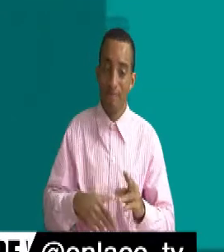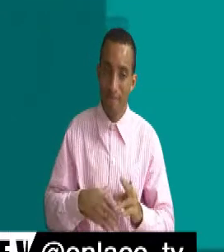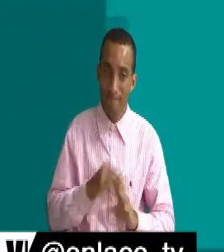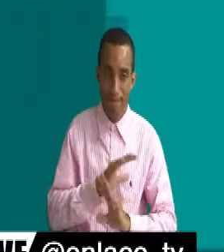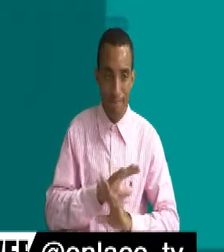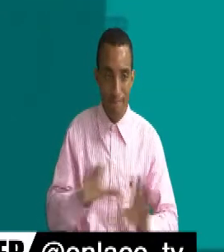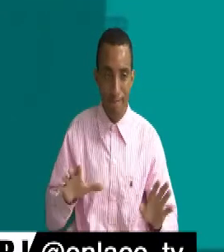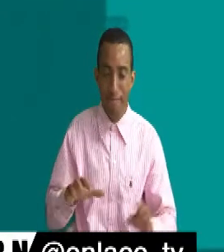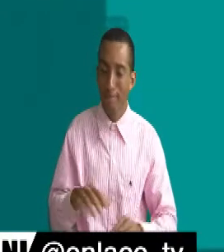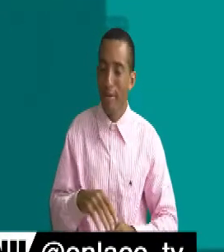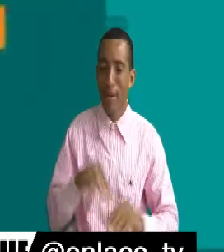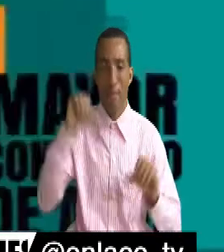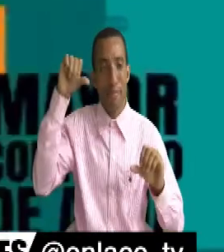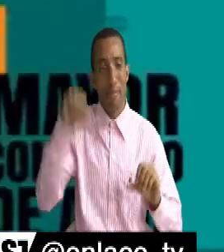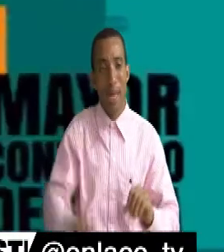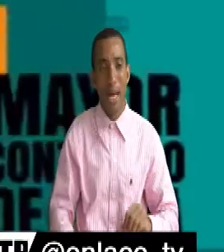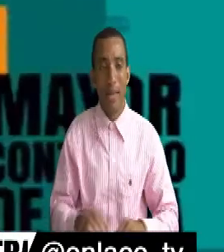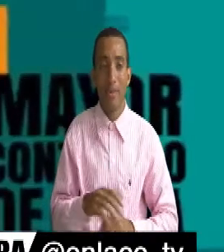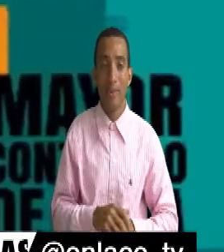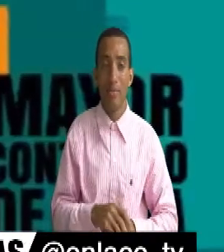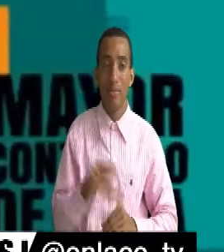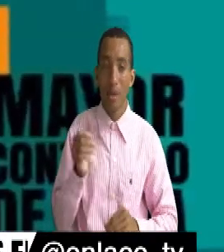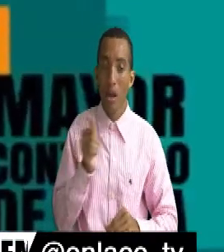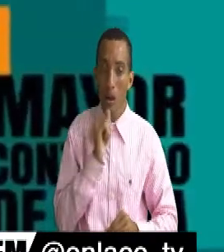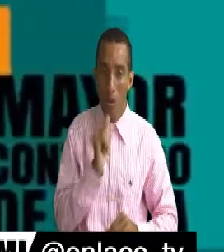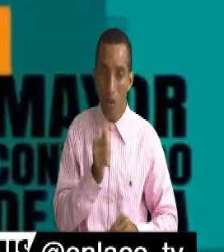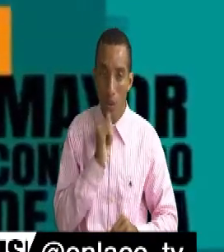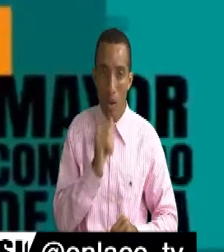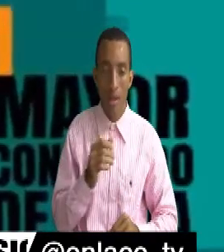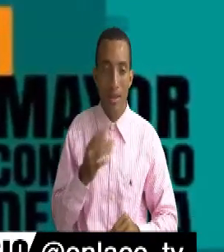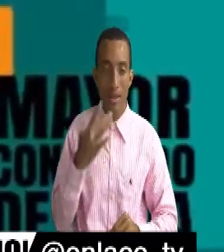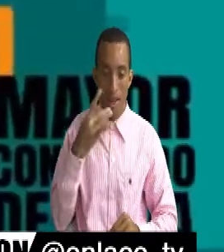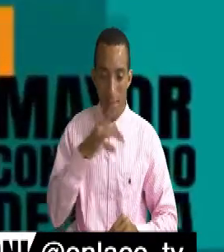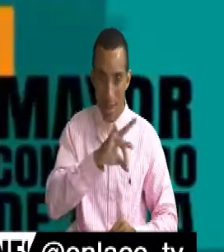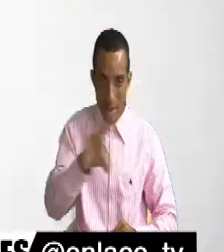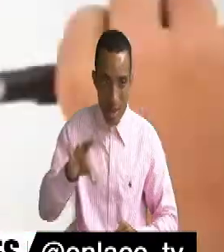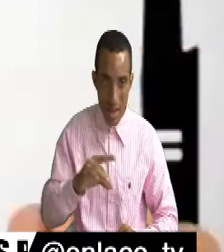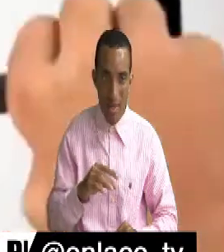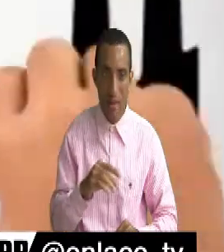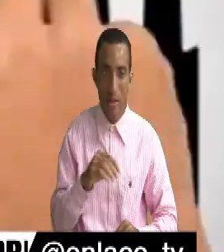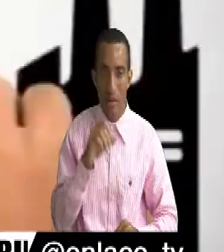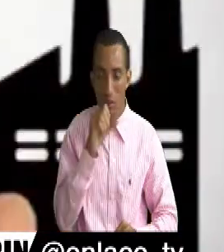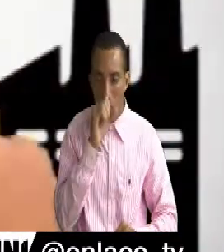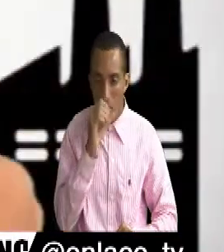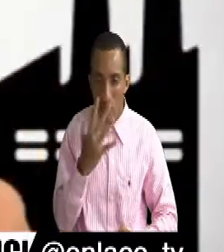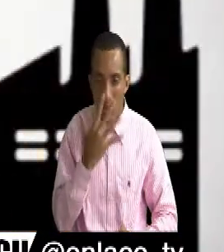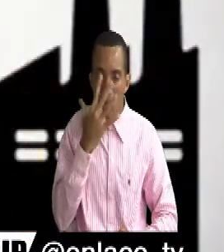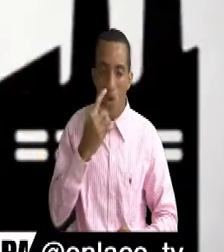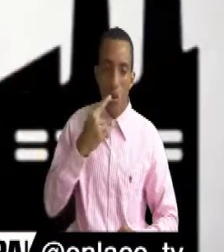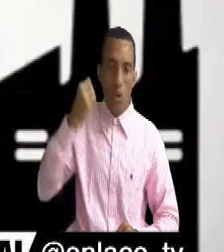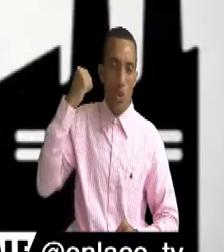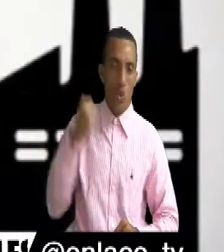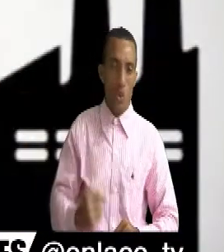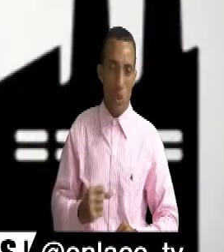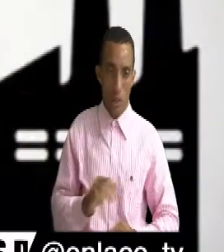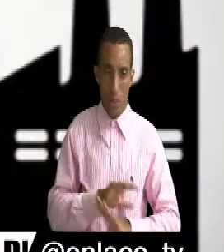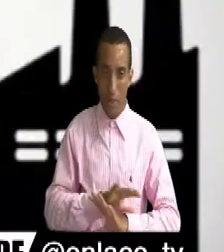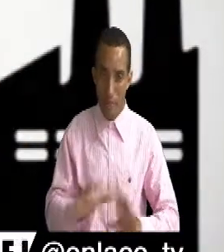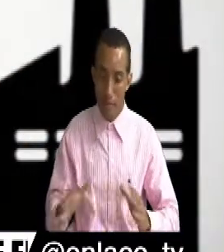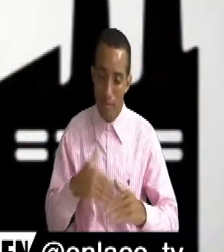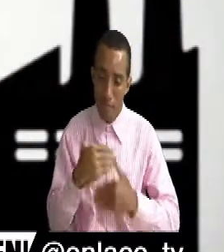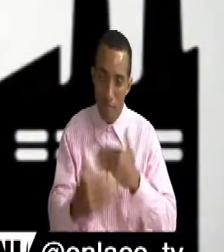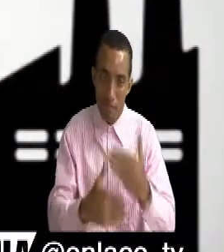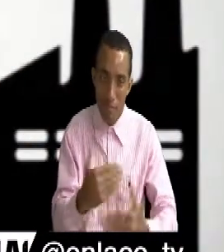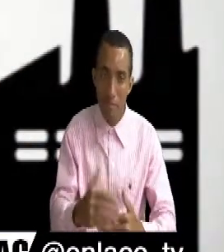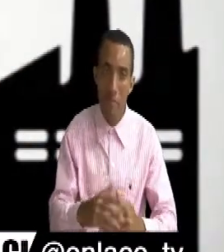calidad, muy bajo API, mayor contenido de agua y sal, más ácida y con más azufre. Características que obligan a incrementar la severidad en todos los procesos: